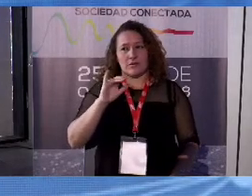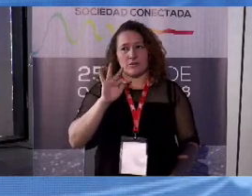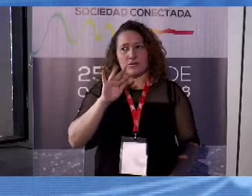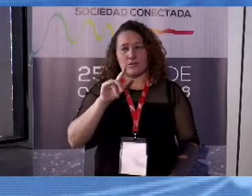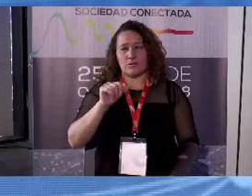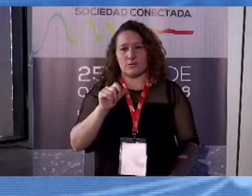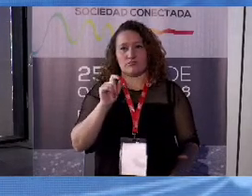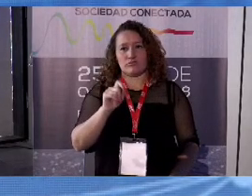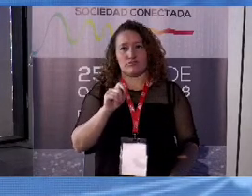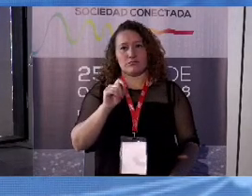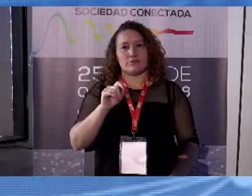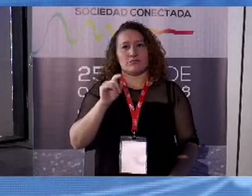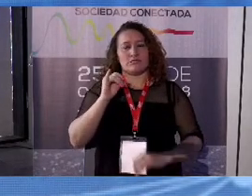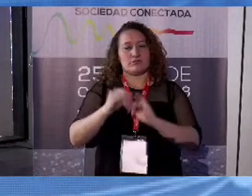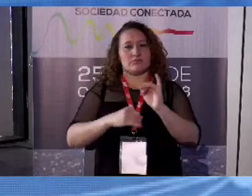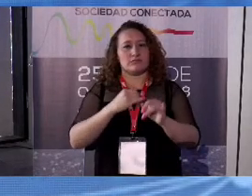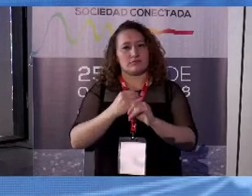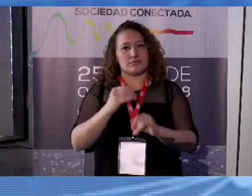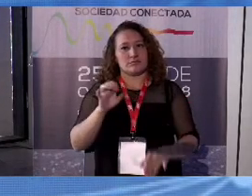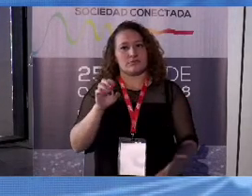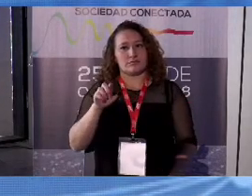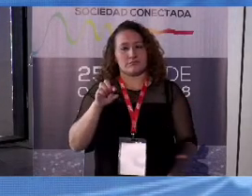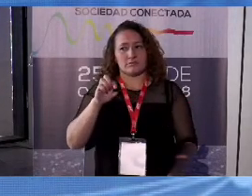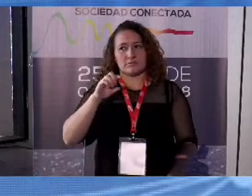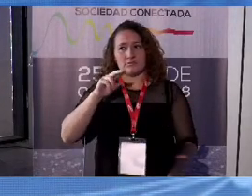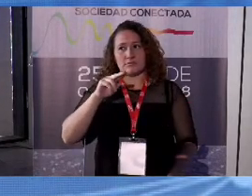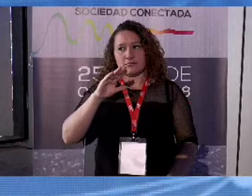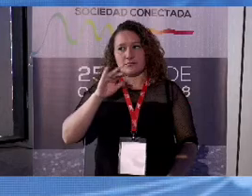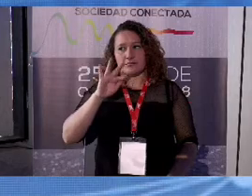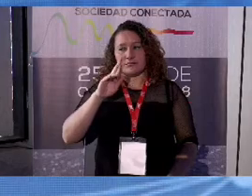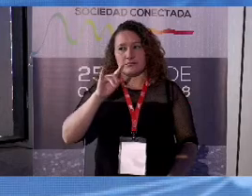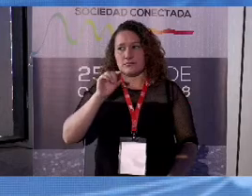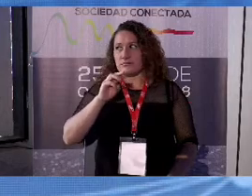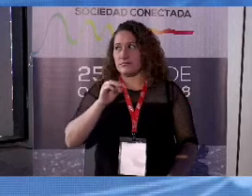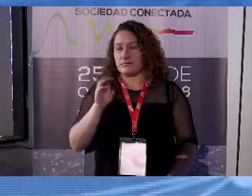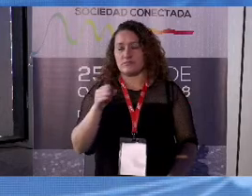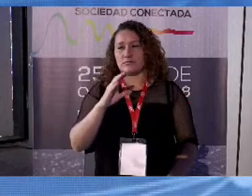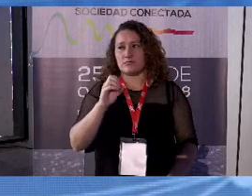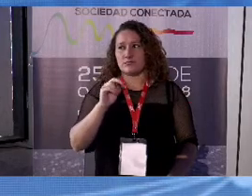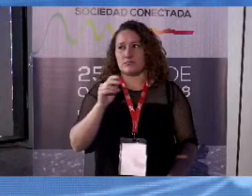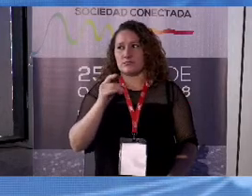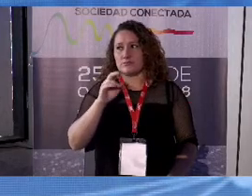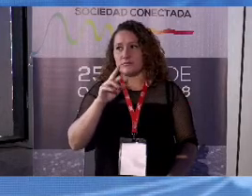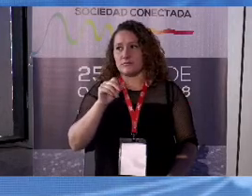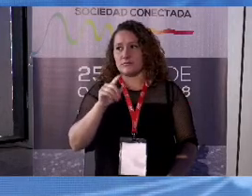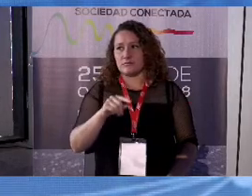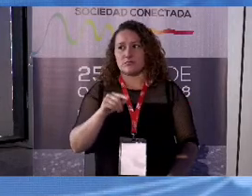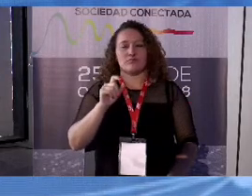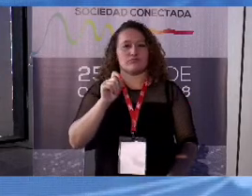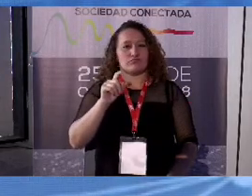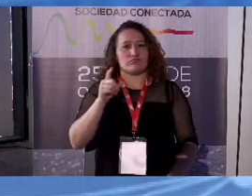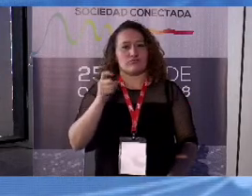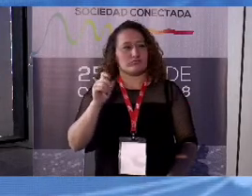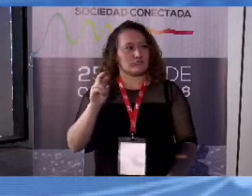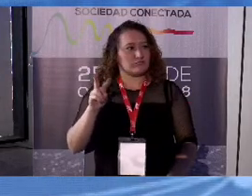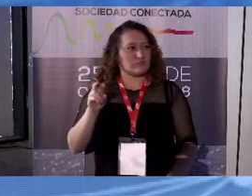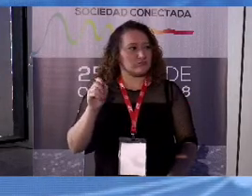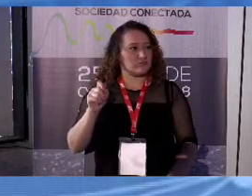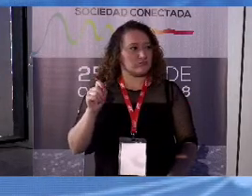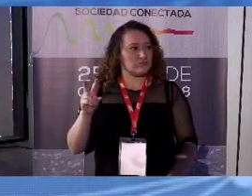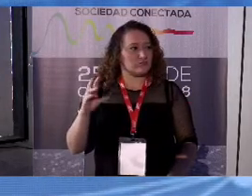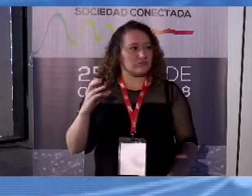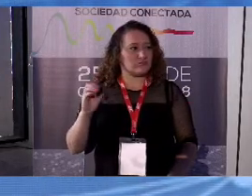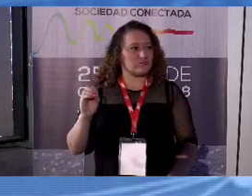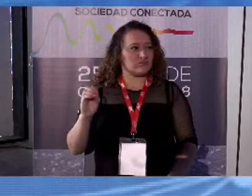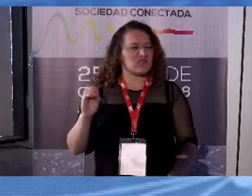International spectrum congress.gov punco en donde en este momento tenemos activa una pequeña encuesta de